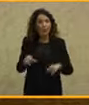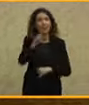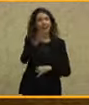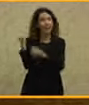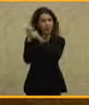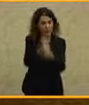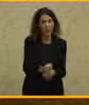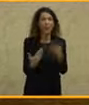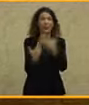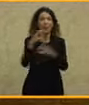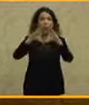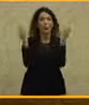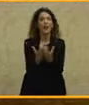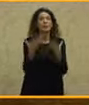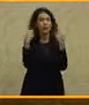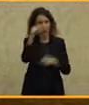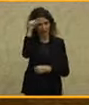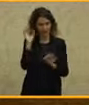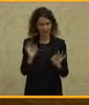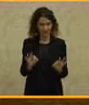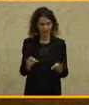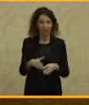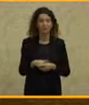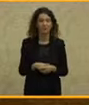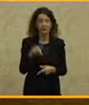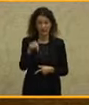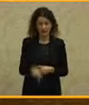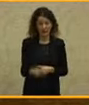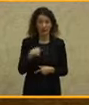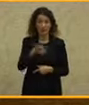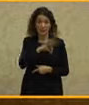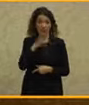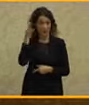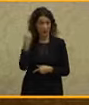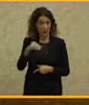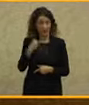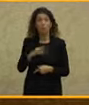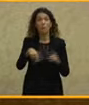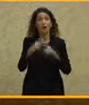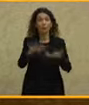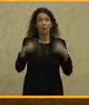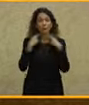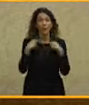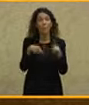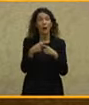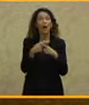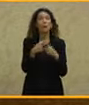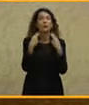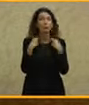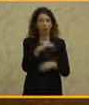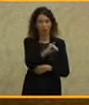25 aniversario del Día Mundial de la Salud Mental. Estimada señora presidenta del Congreso de los Diputados, estimados